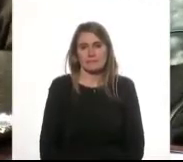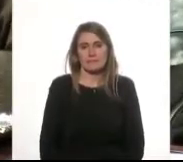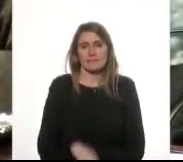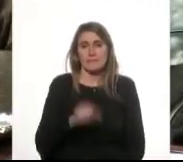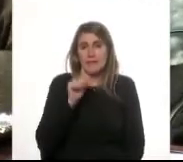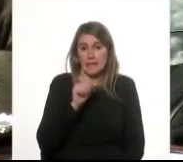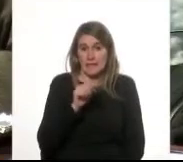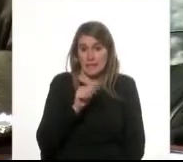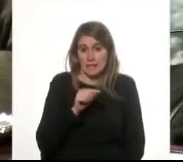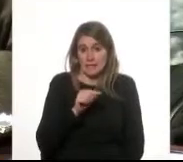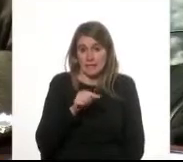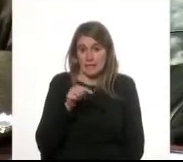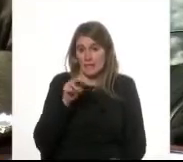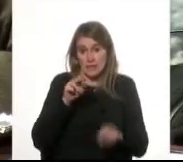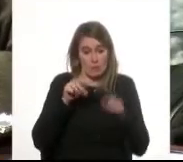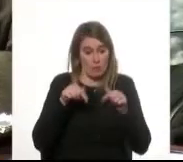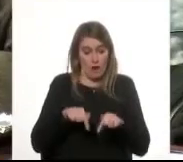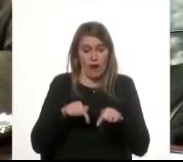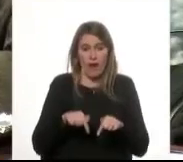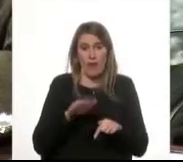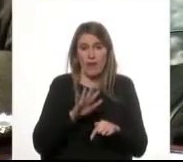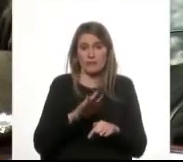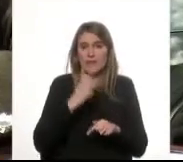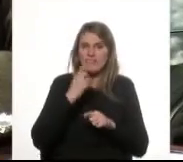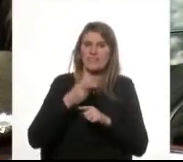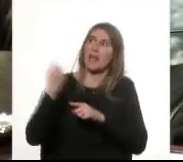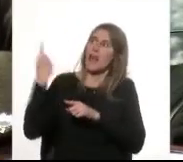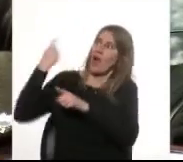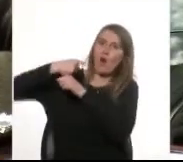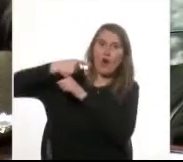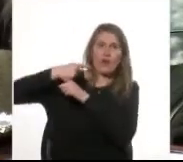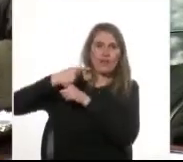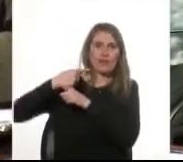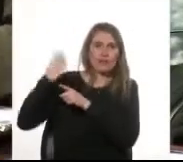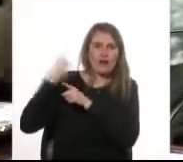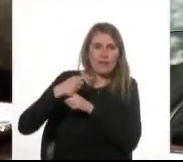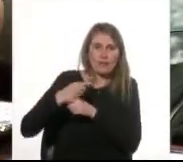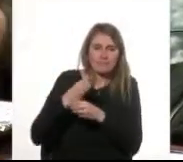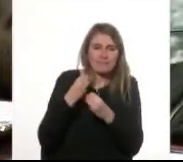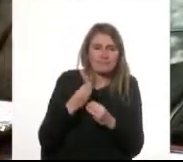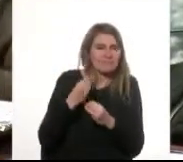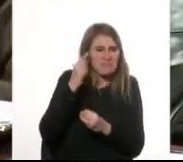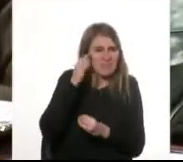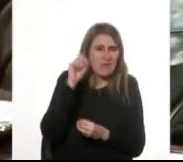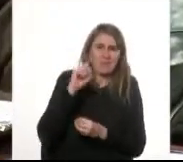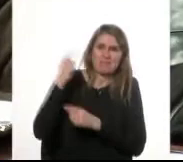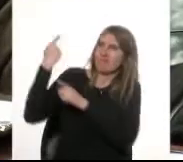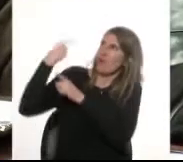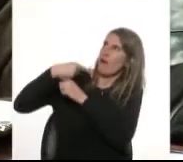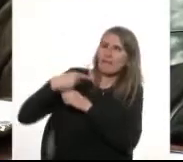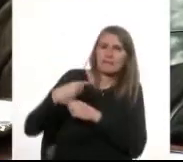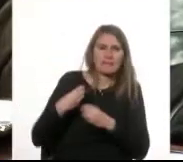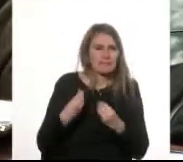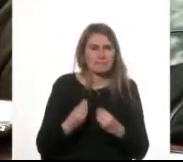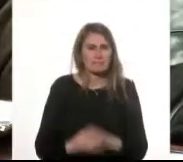Eso es como esto de que alguien dio la orden, no resiste el sentido común.